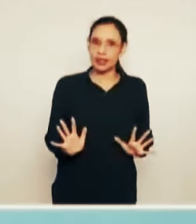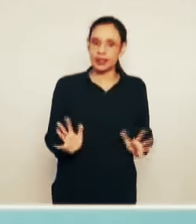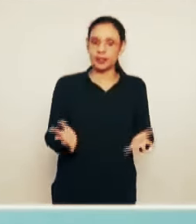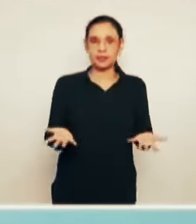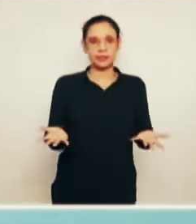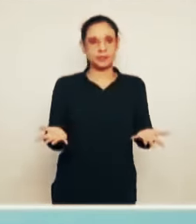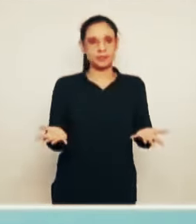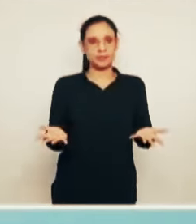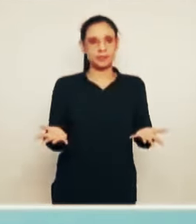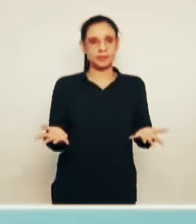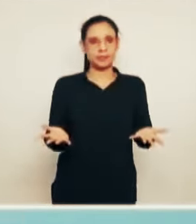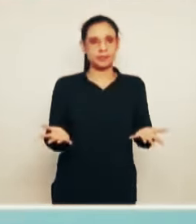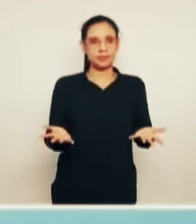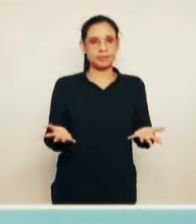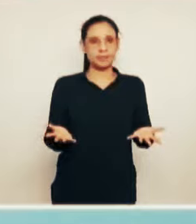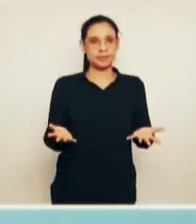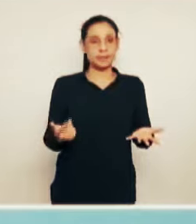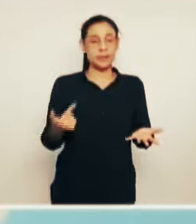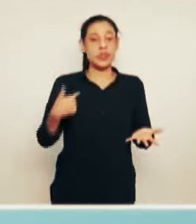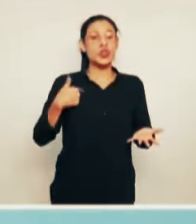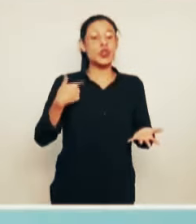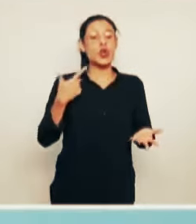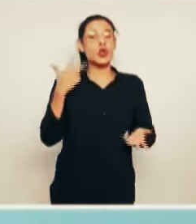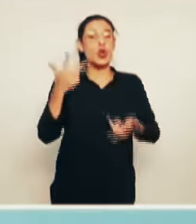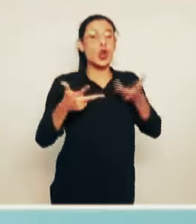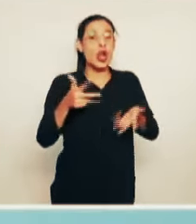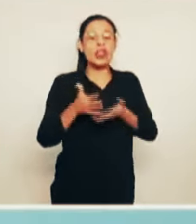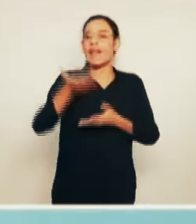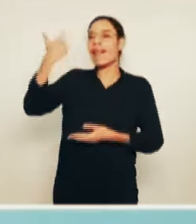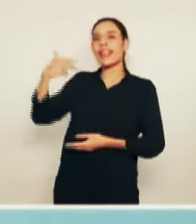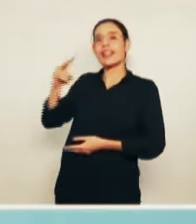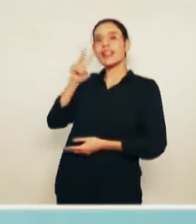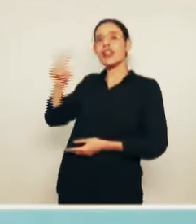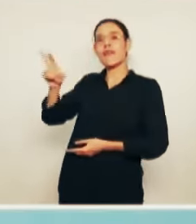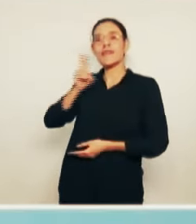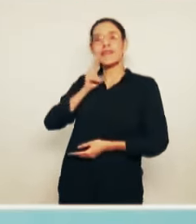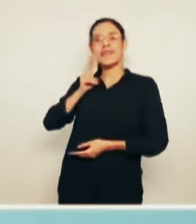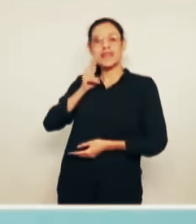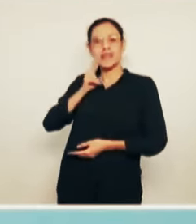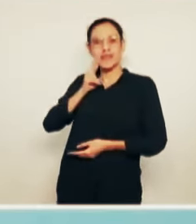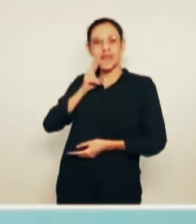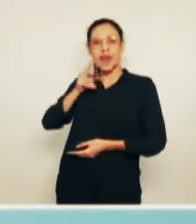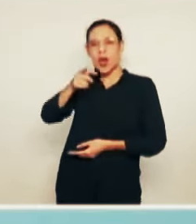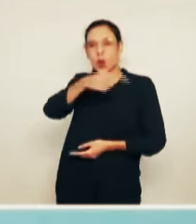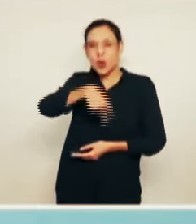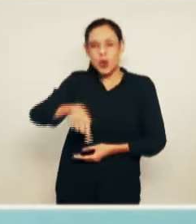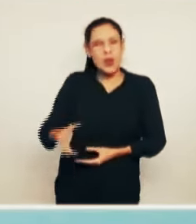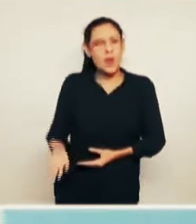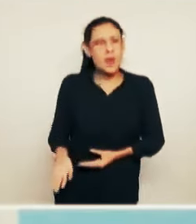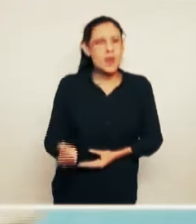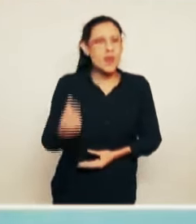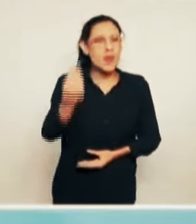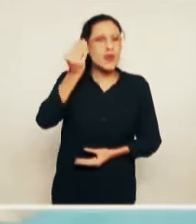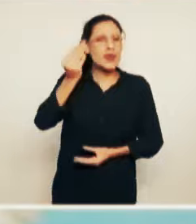¿Cuántas veces escucharon allá? Estoy hablando hasta el 2019, ¿no? ¿Cuántas veces escucharon